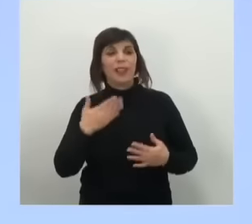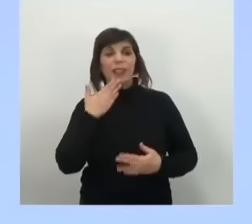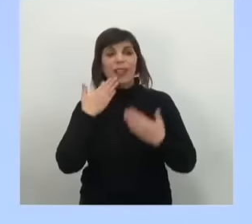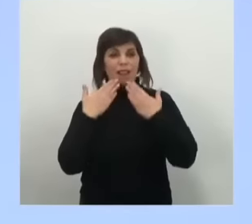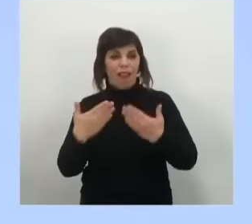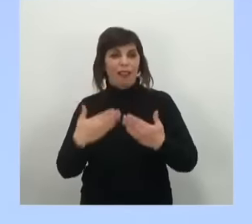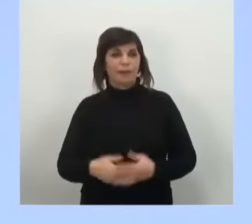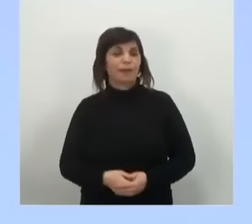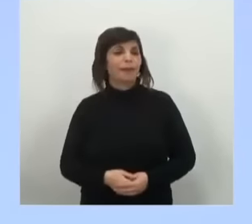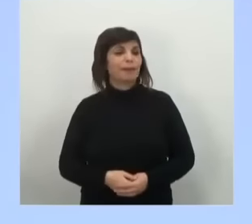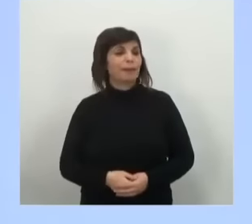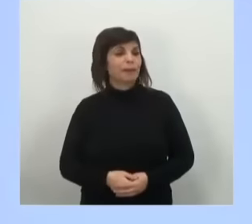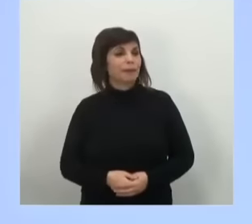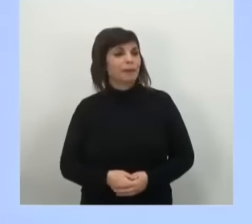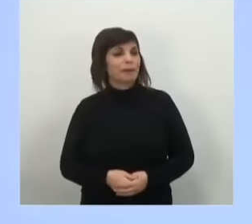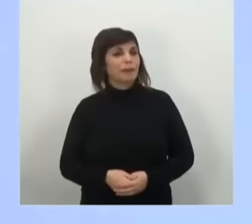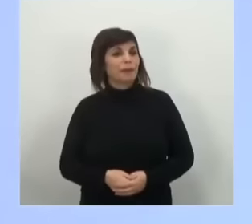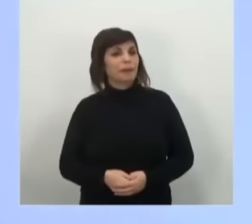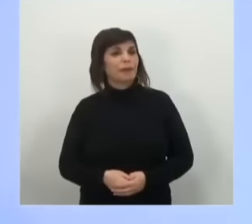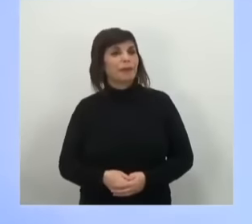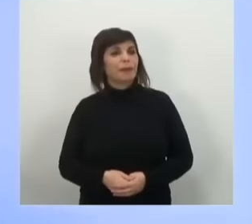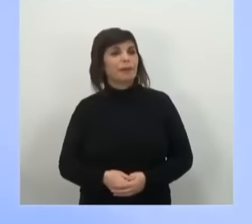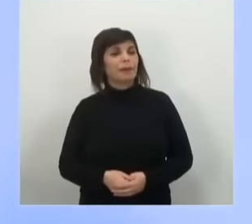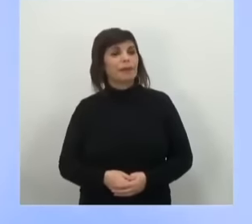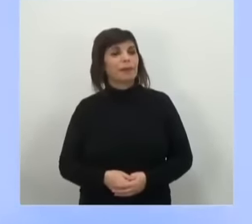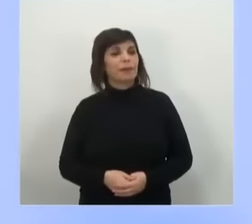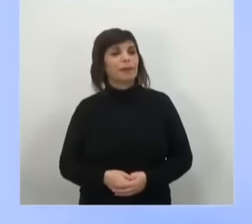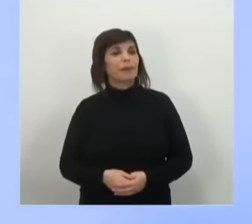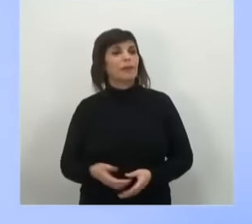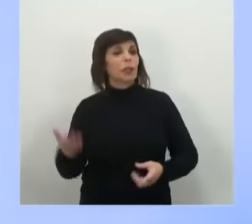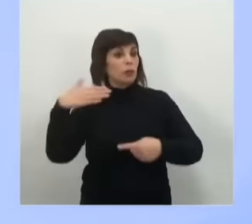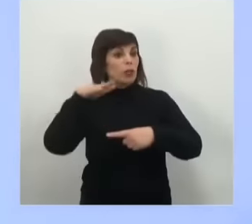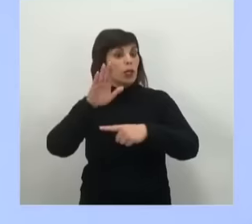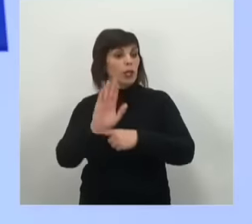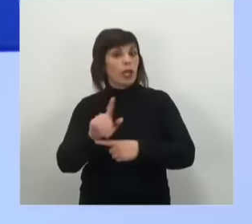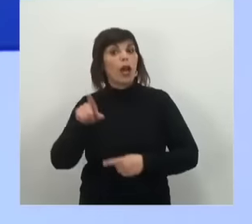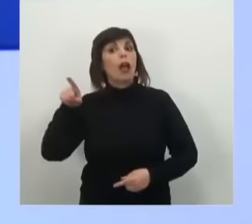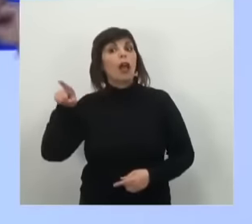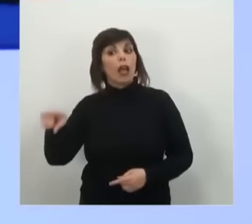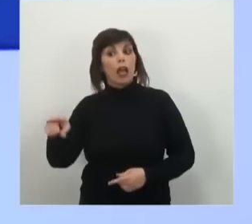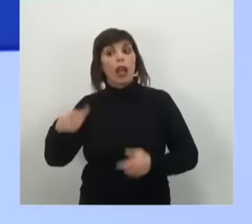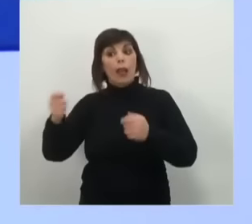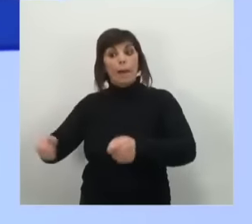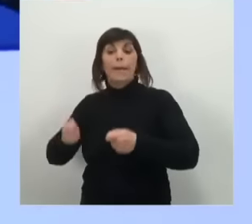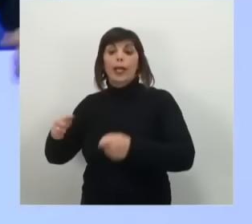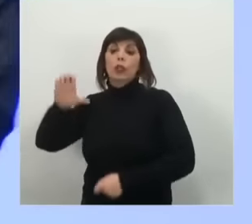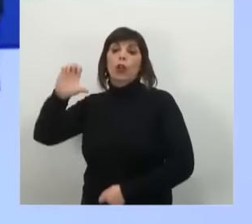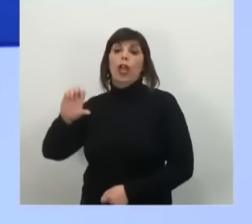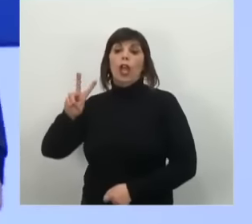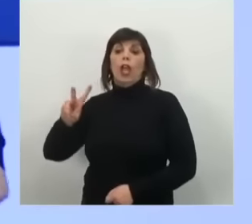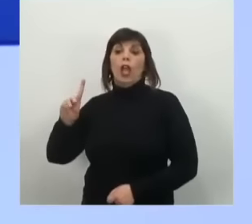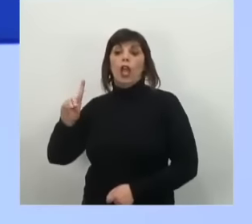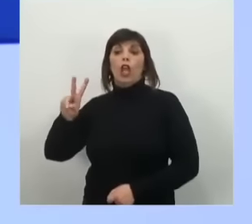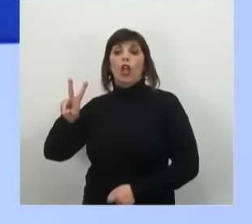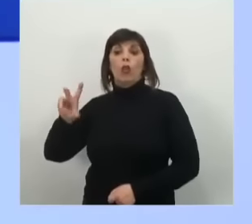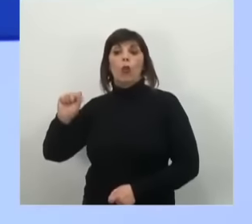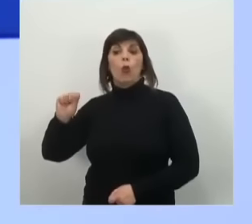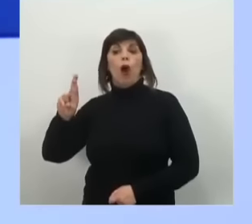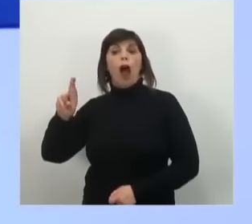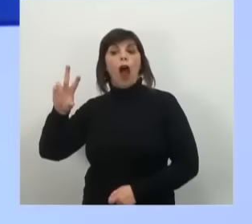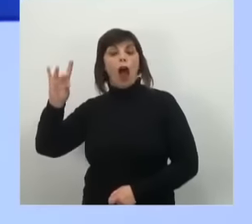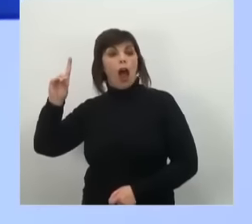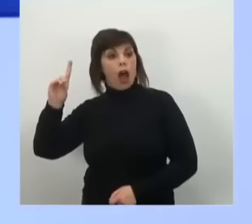querido Gracias y os quiero presentar a Eduardo hace muchos años estuvo en dynamis radio cuando estábamos todo en getafe